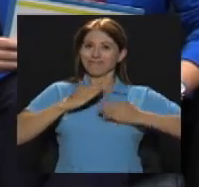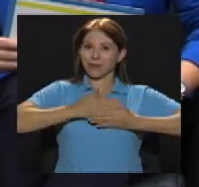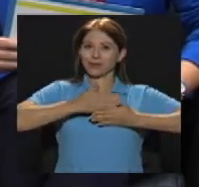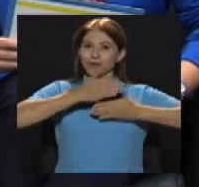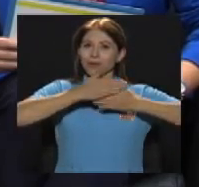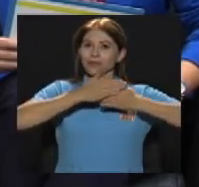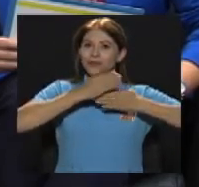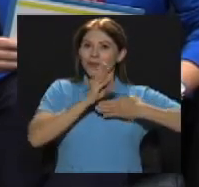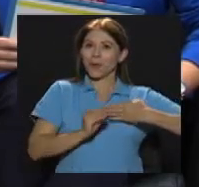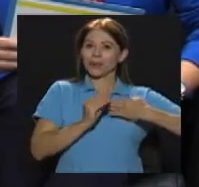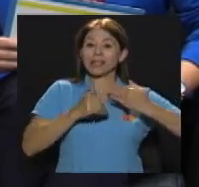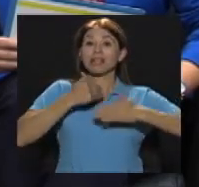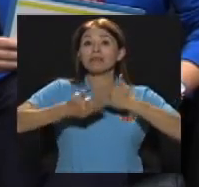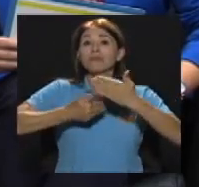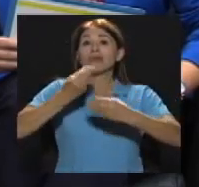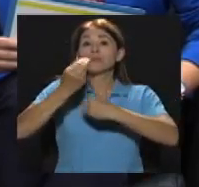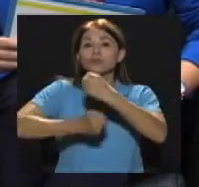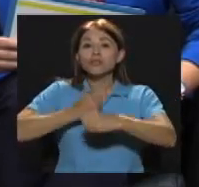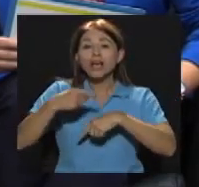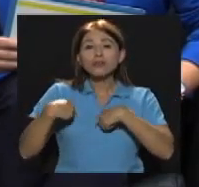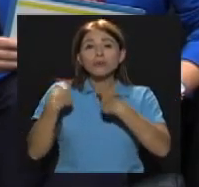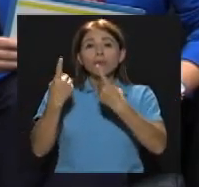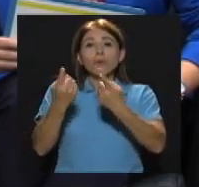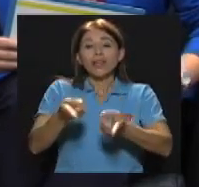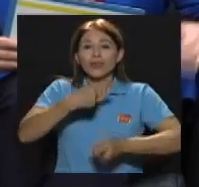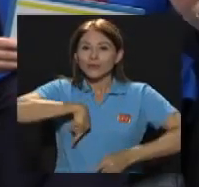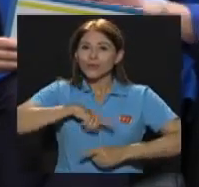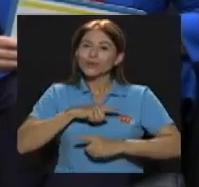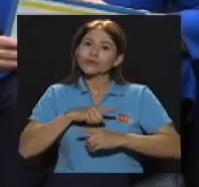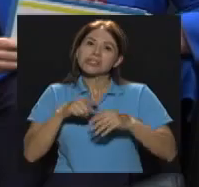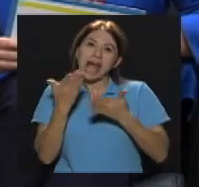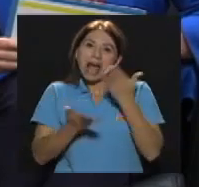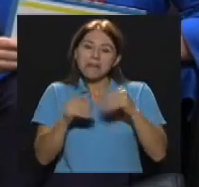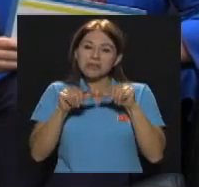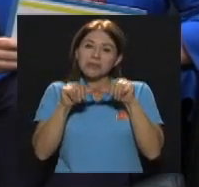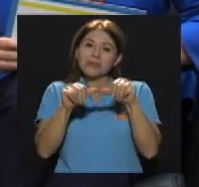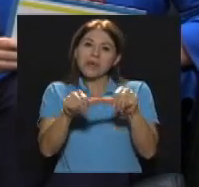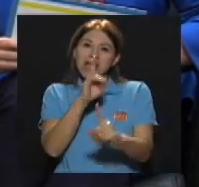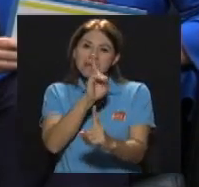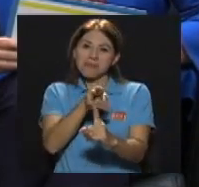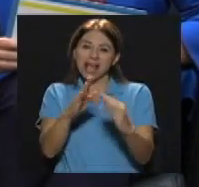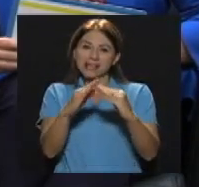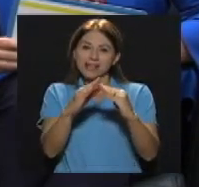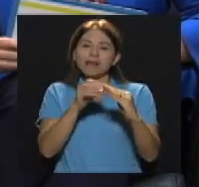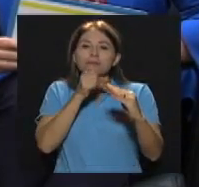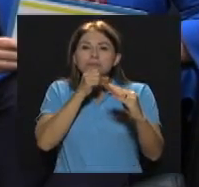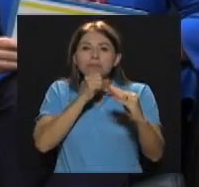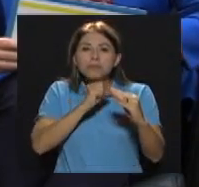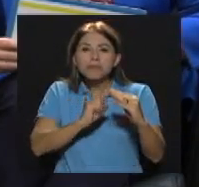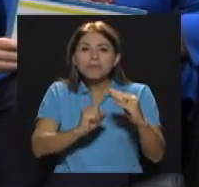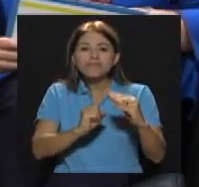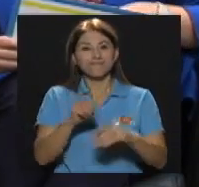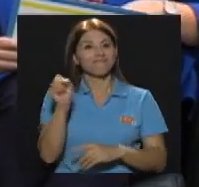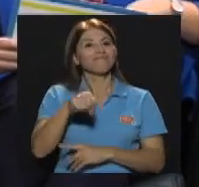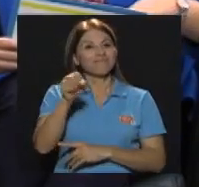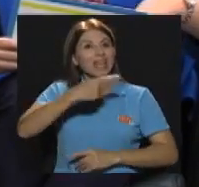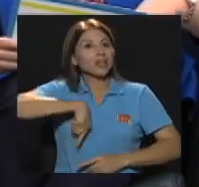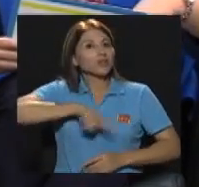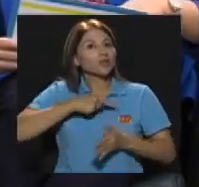muchos años y vamos a llegar a ser adultos mayores muy probablemente en esa casa, ¿verdad? Y dejamos a veces de lado, Saúl, aspectos como